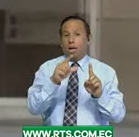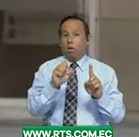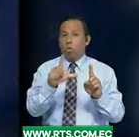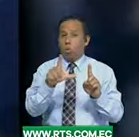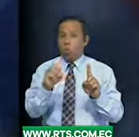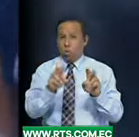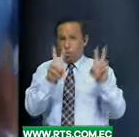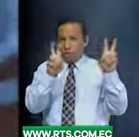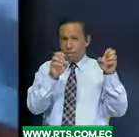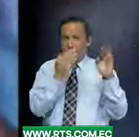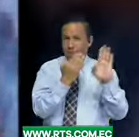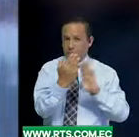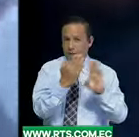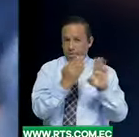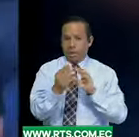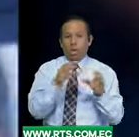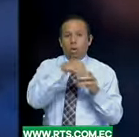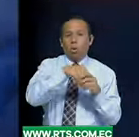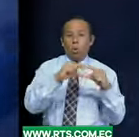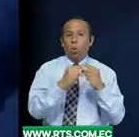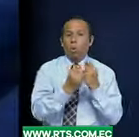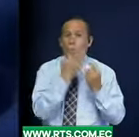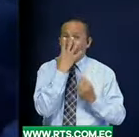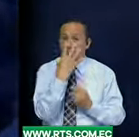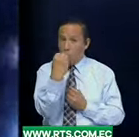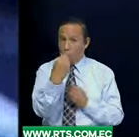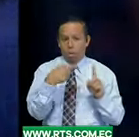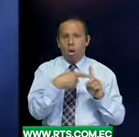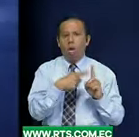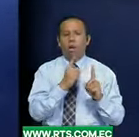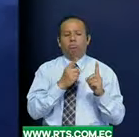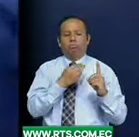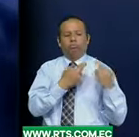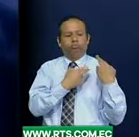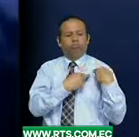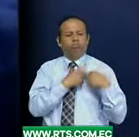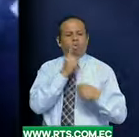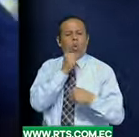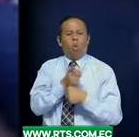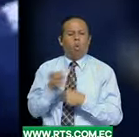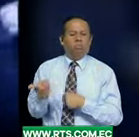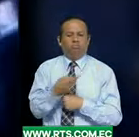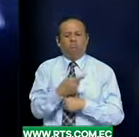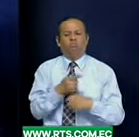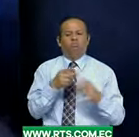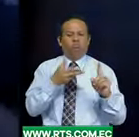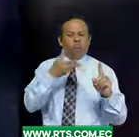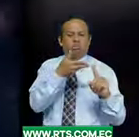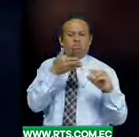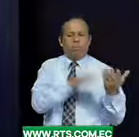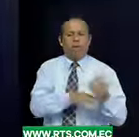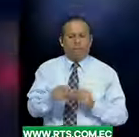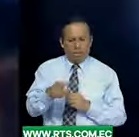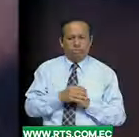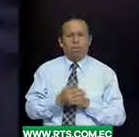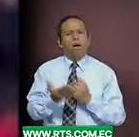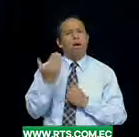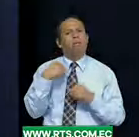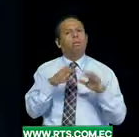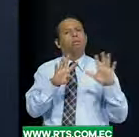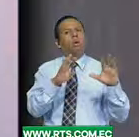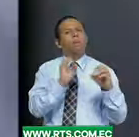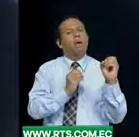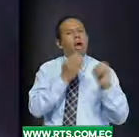Invisible, de la facción de los Lobos, habría sido el hombre que dio la orden de asesinar al entonces candidato el pasado 9 de agosto